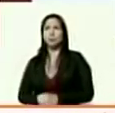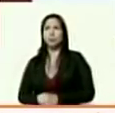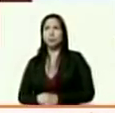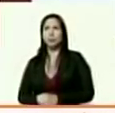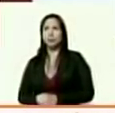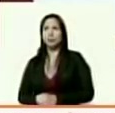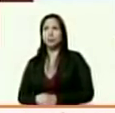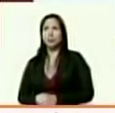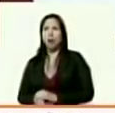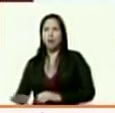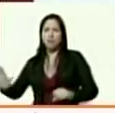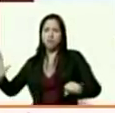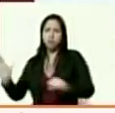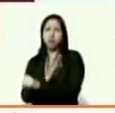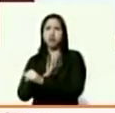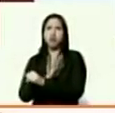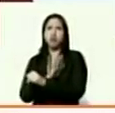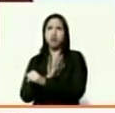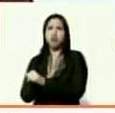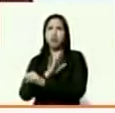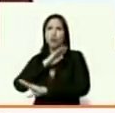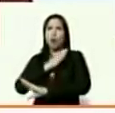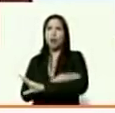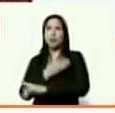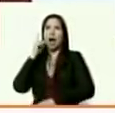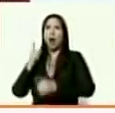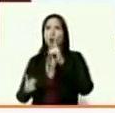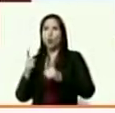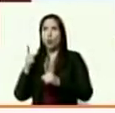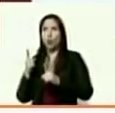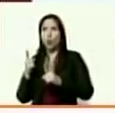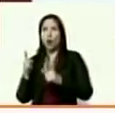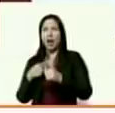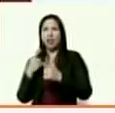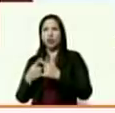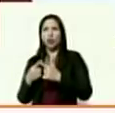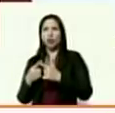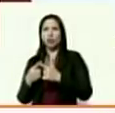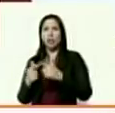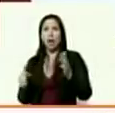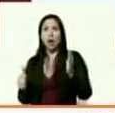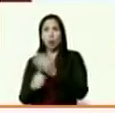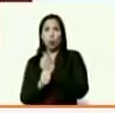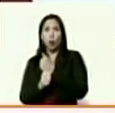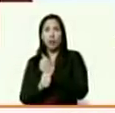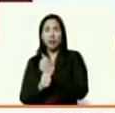fuerza, le pones un tapón a la fuerza a algo, y cuando encuentra una salida, por ahí se va.